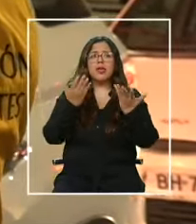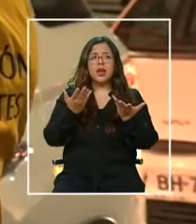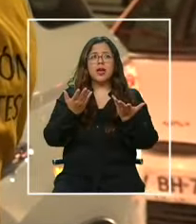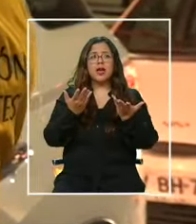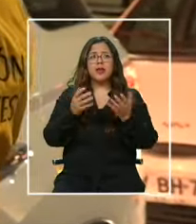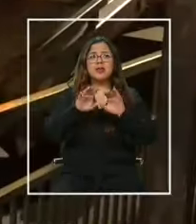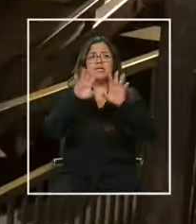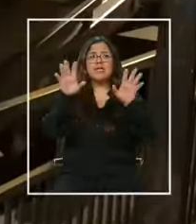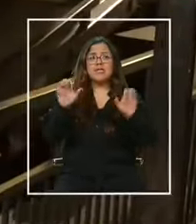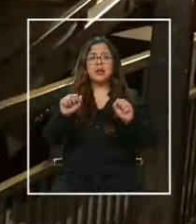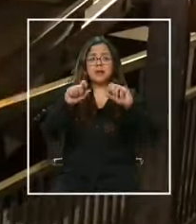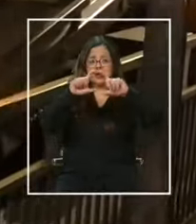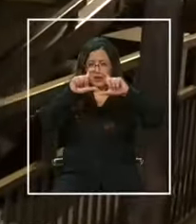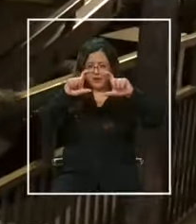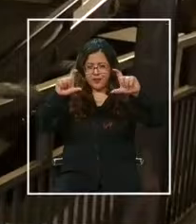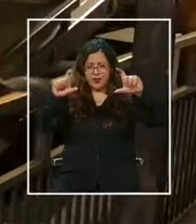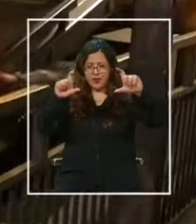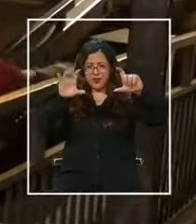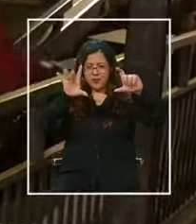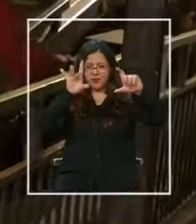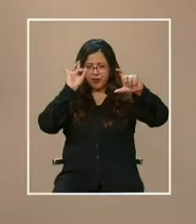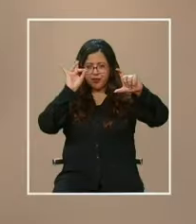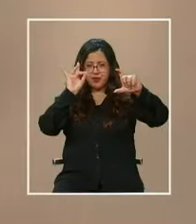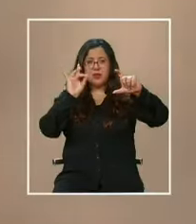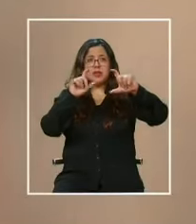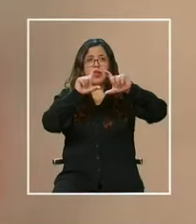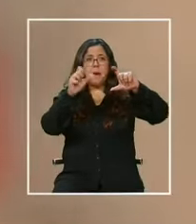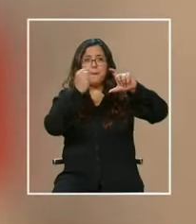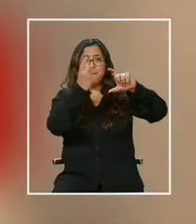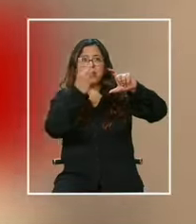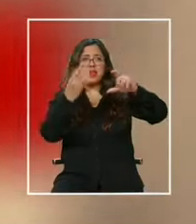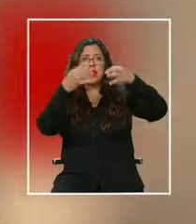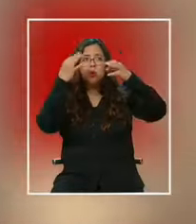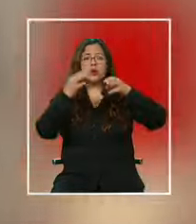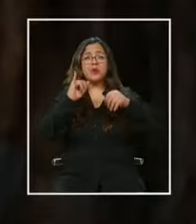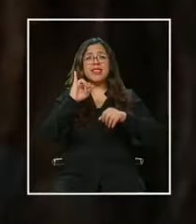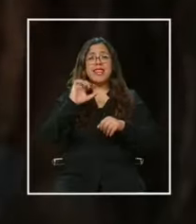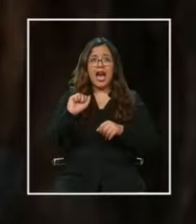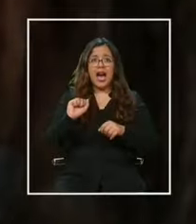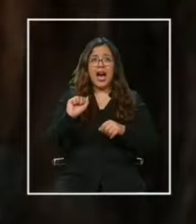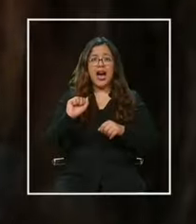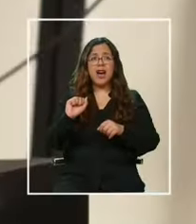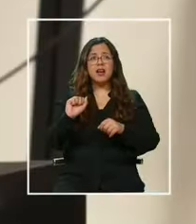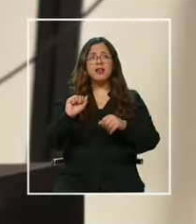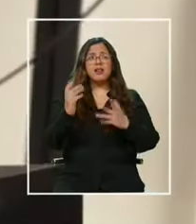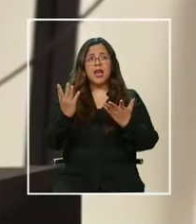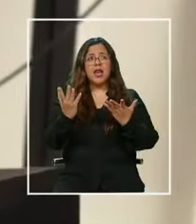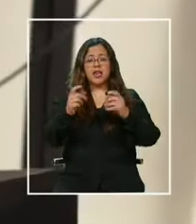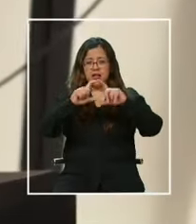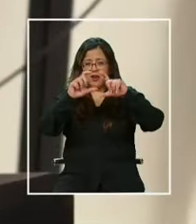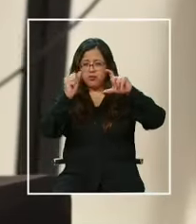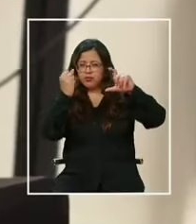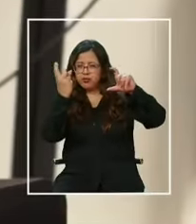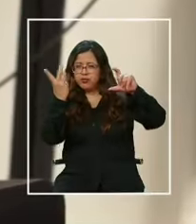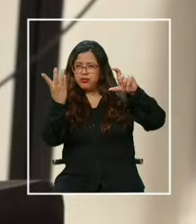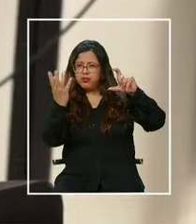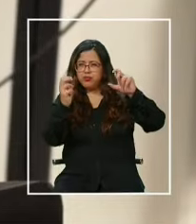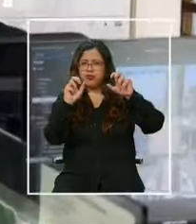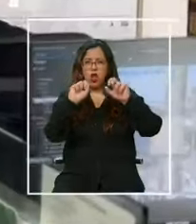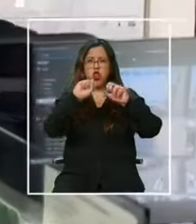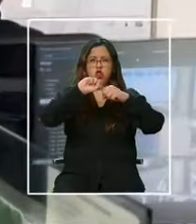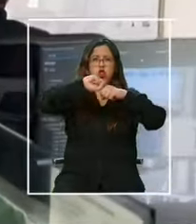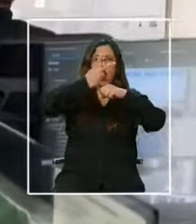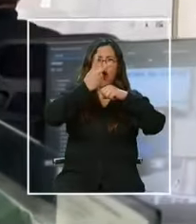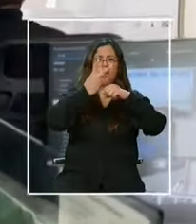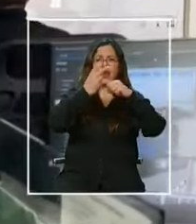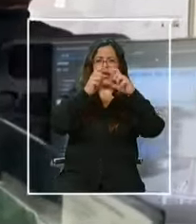de un sistema de lectura de patentes que podrá detectar a través de inteligencia artificial aquellas placas duplicadas o de